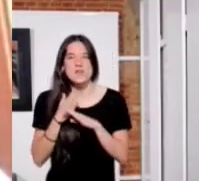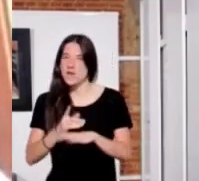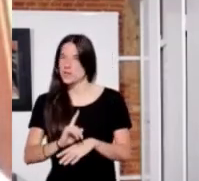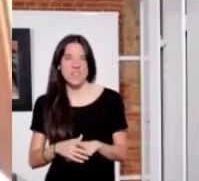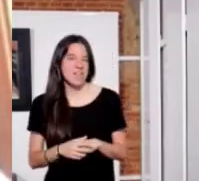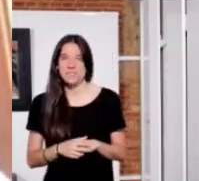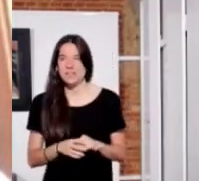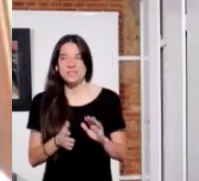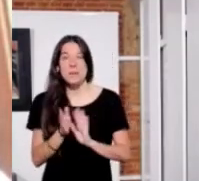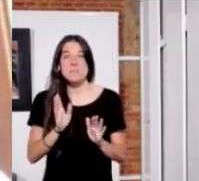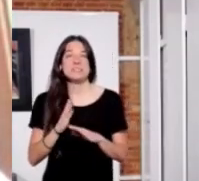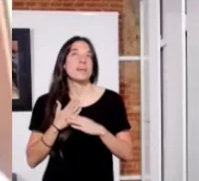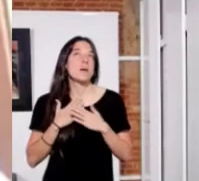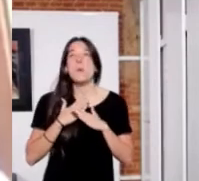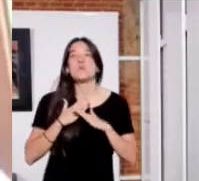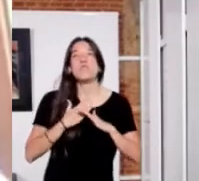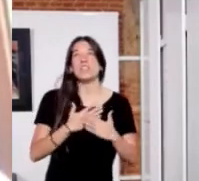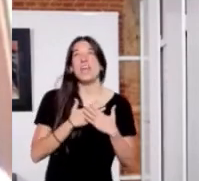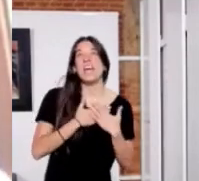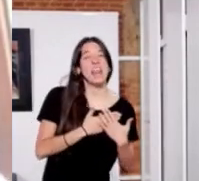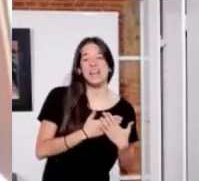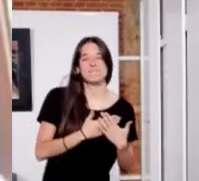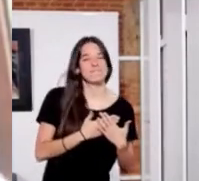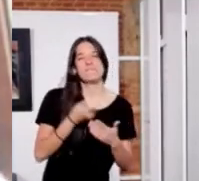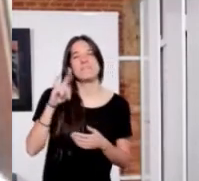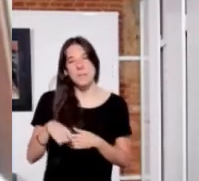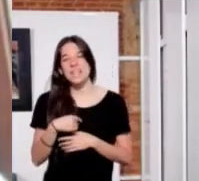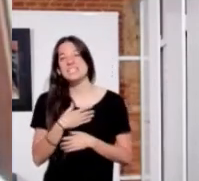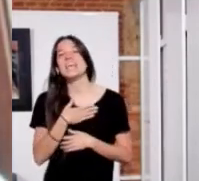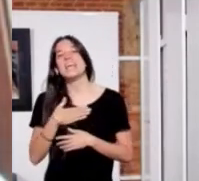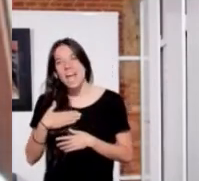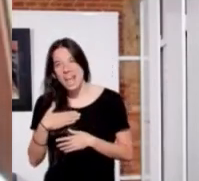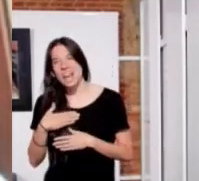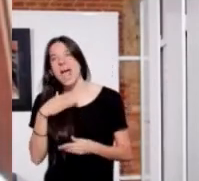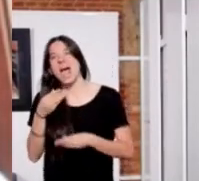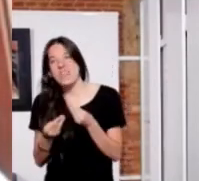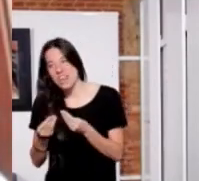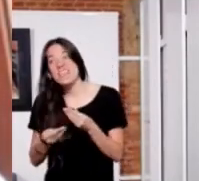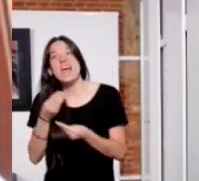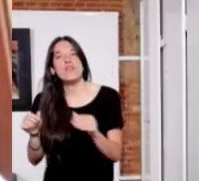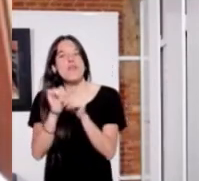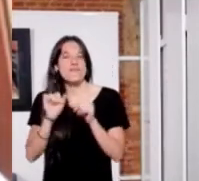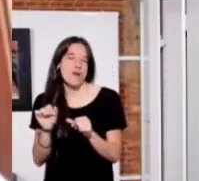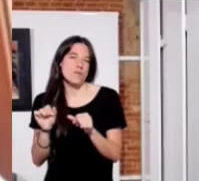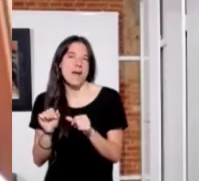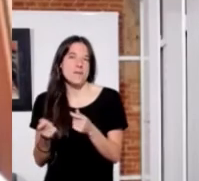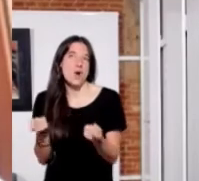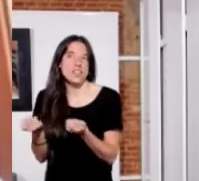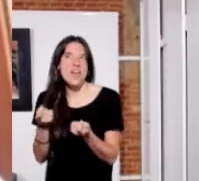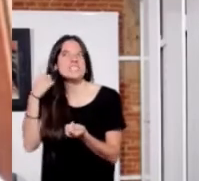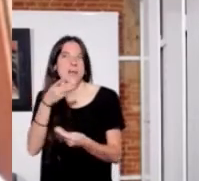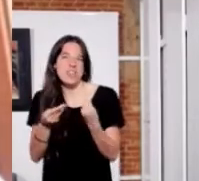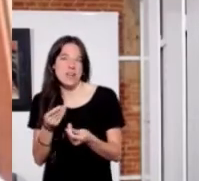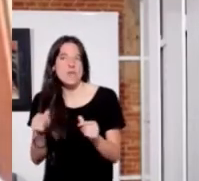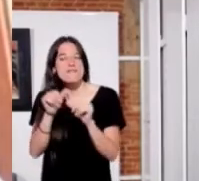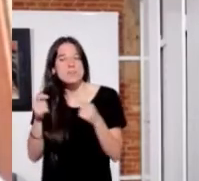con querer, hay que saber hacer y hacerlo coordinadamente. Y por tanto, con conciencia de